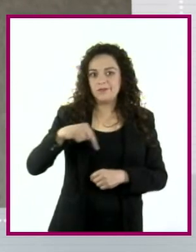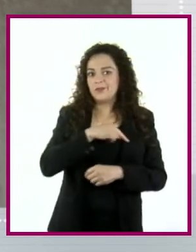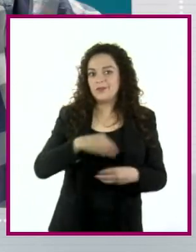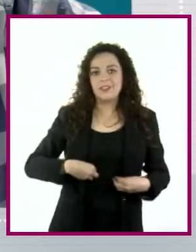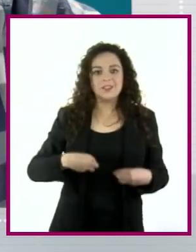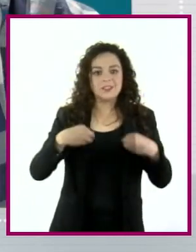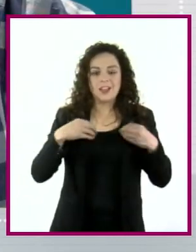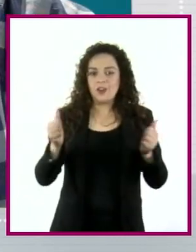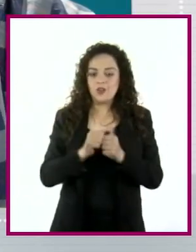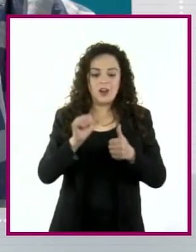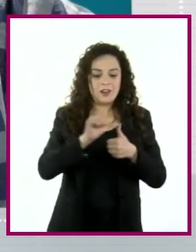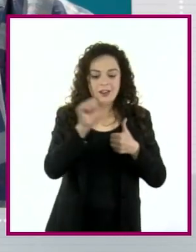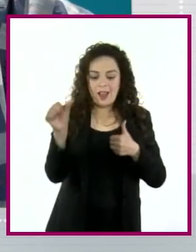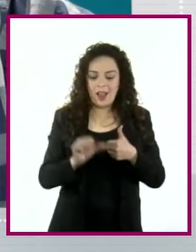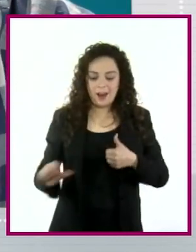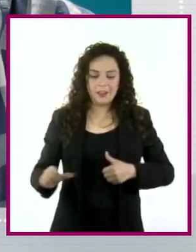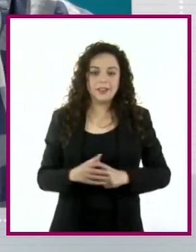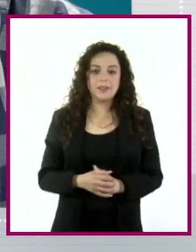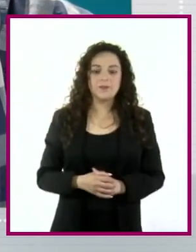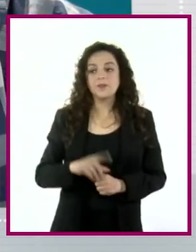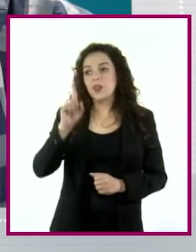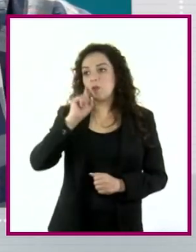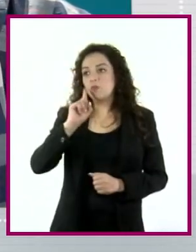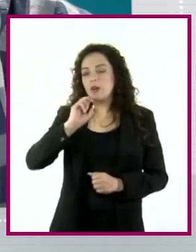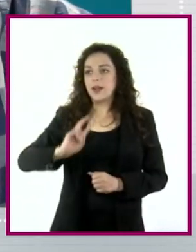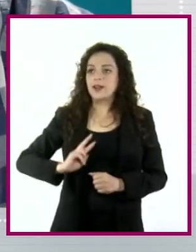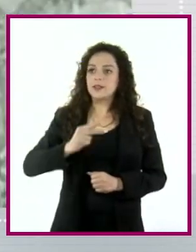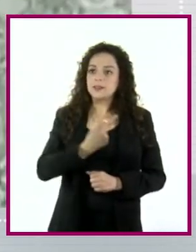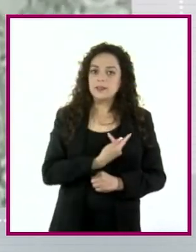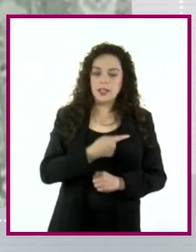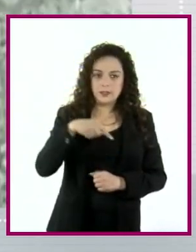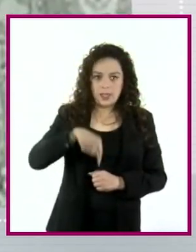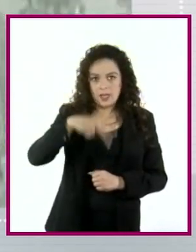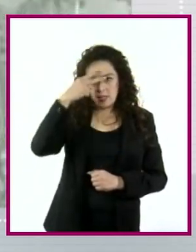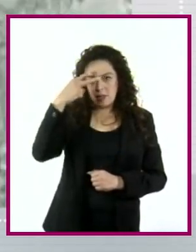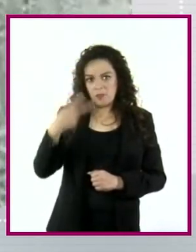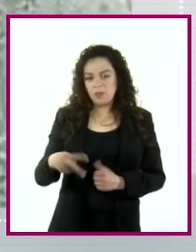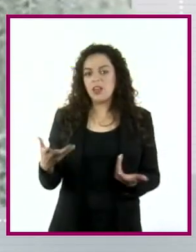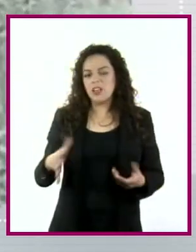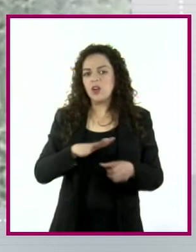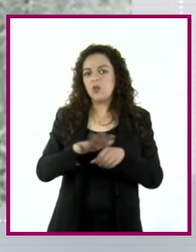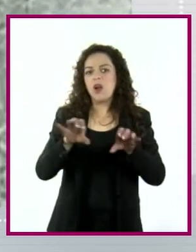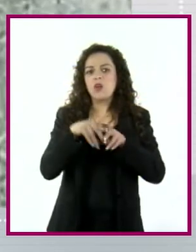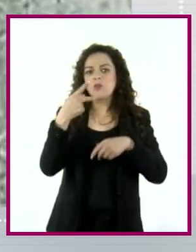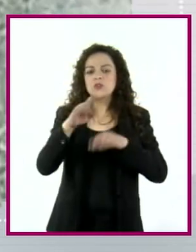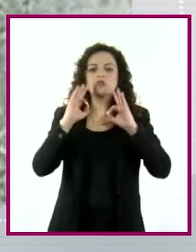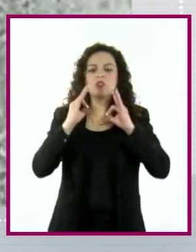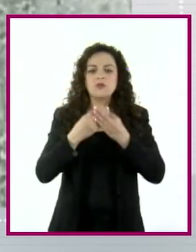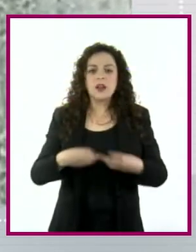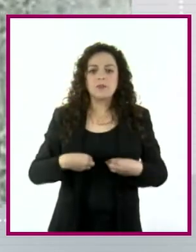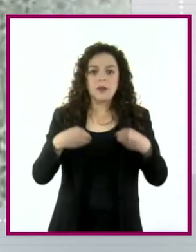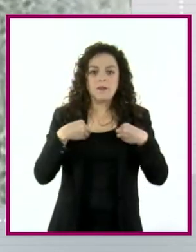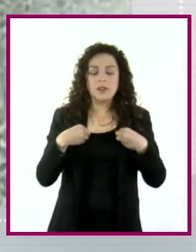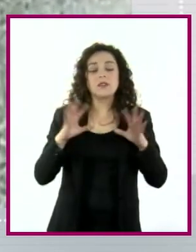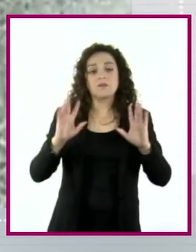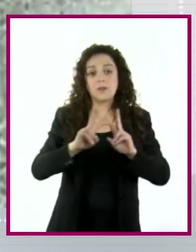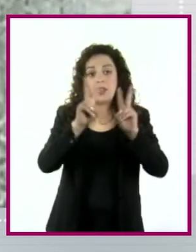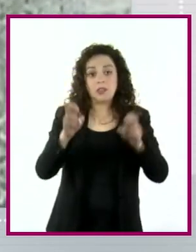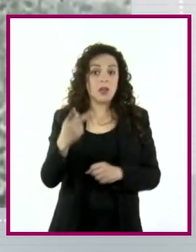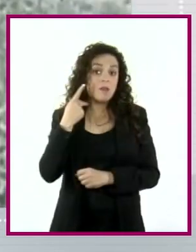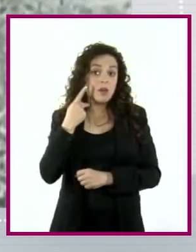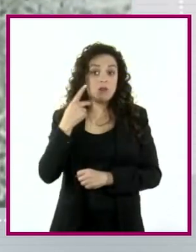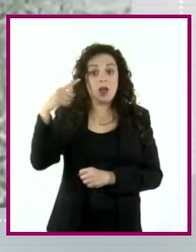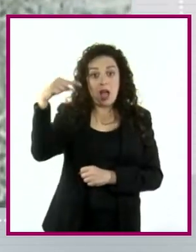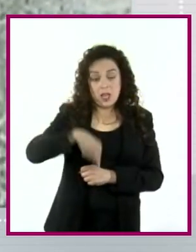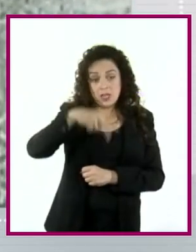artísticas. ¿Cuál es la situación de las mujeres trans en México? Bueno, la situación política de nosotras, las mujeres trans en este